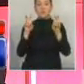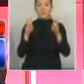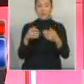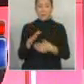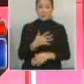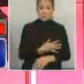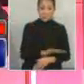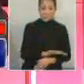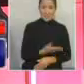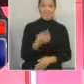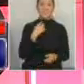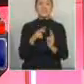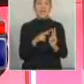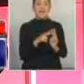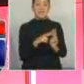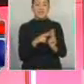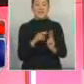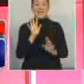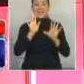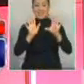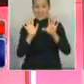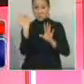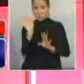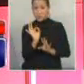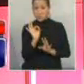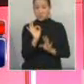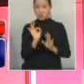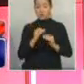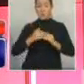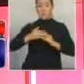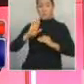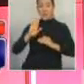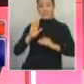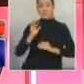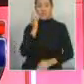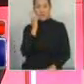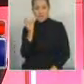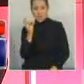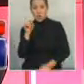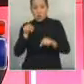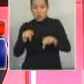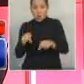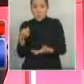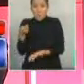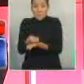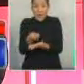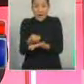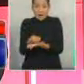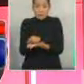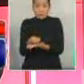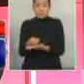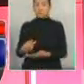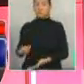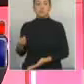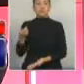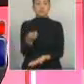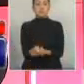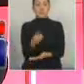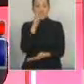que el 10% más pudiente, que hoy día paga de manera efectiva